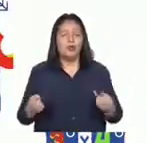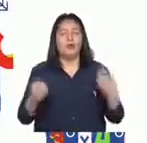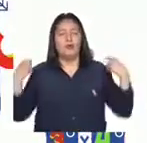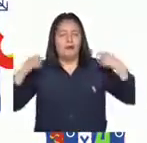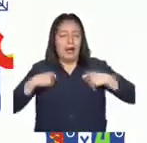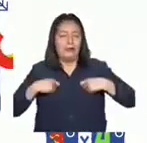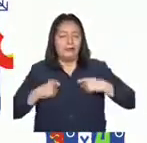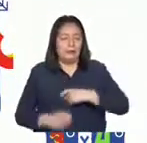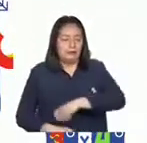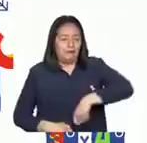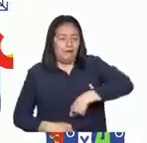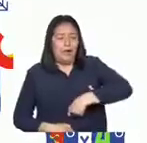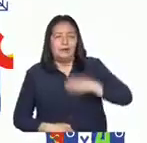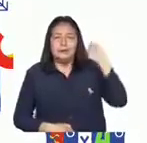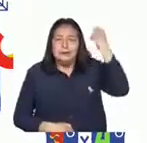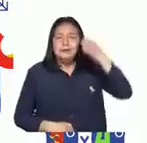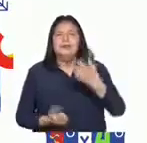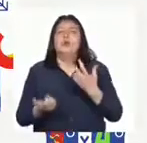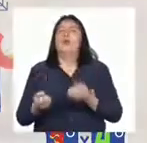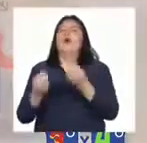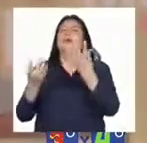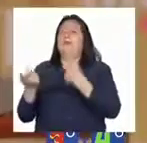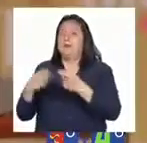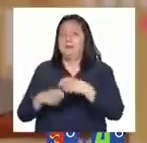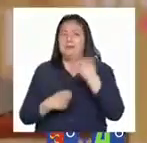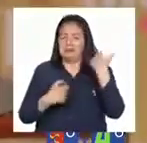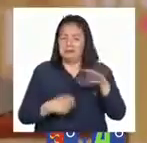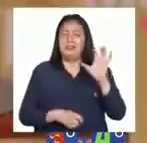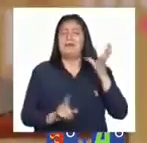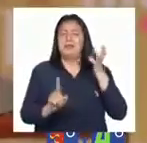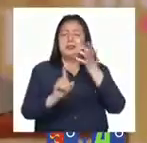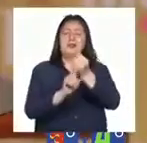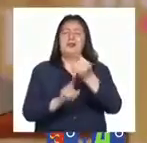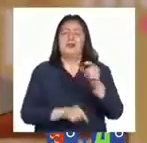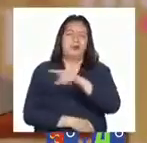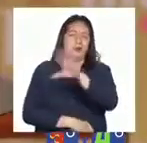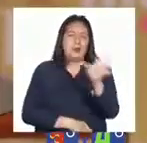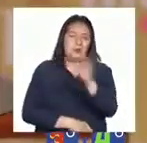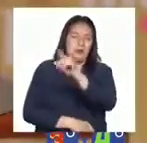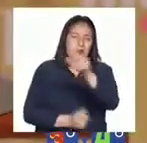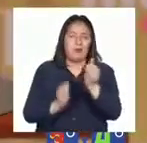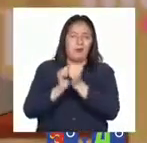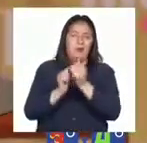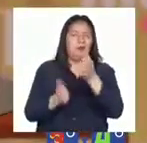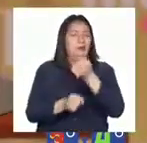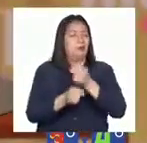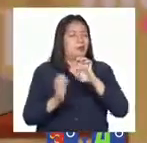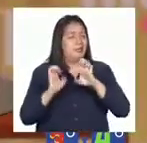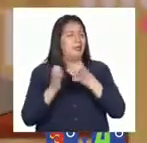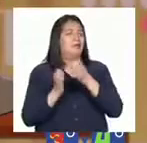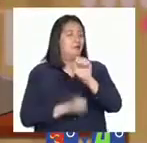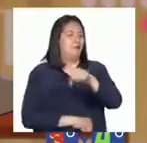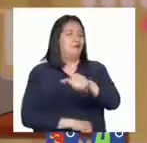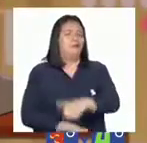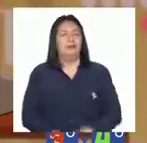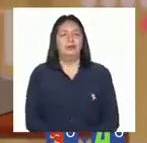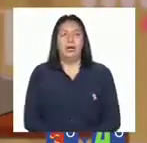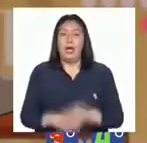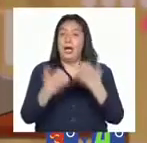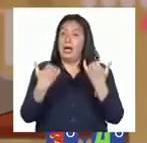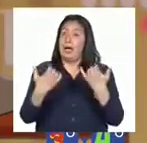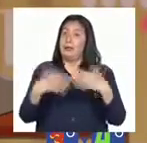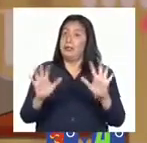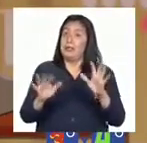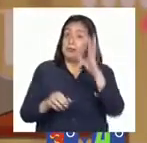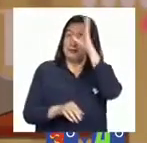mantas, fajas y chalinas vendieron. Lo hemos logrado todas y todos juntos trabajando en equipo. Ahora